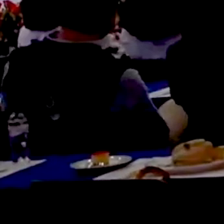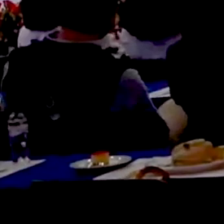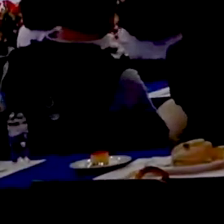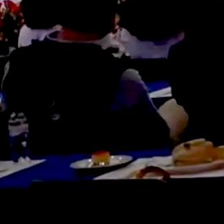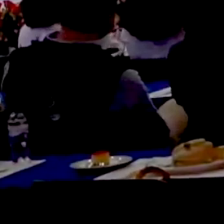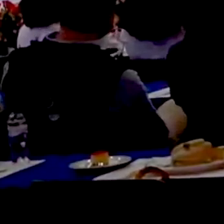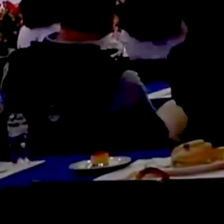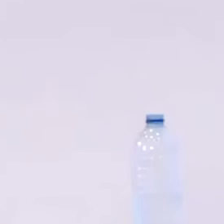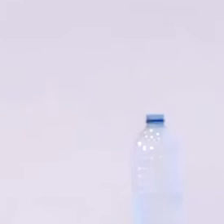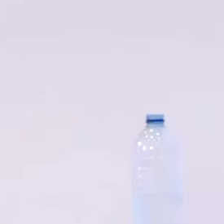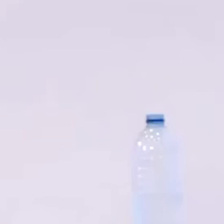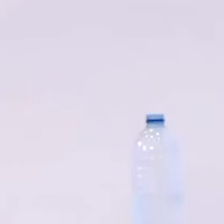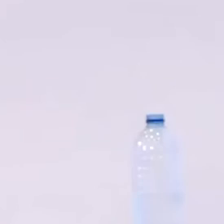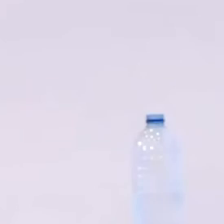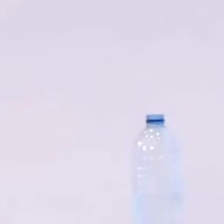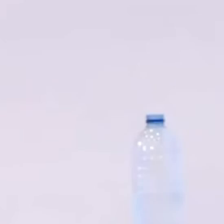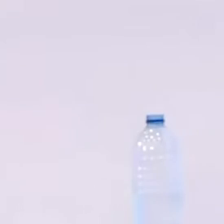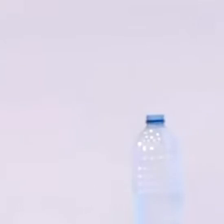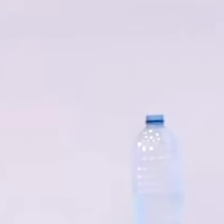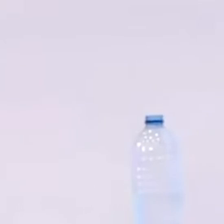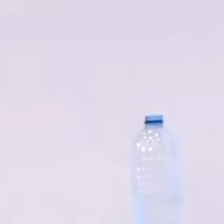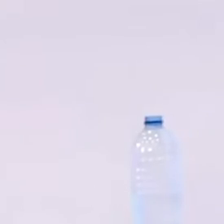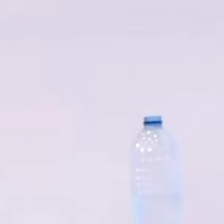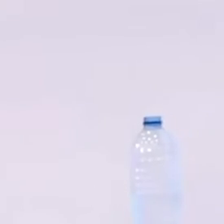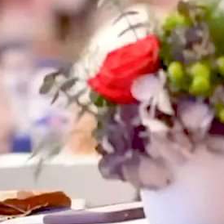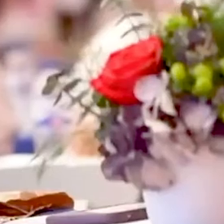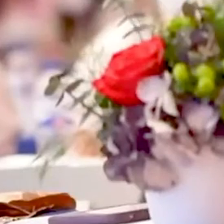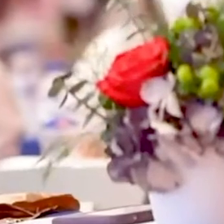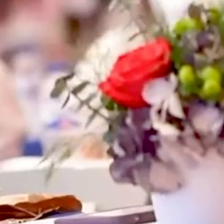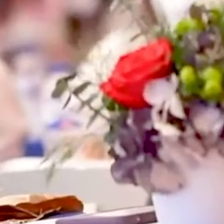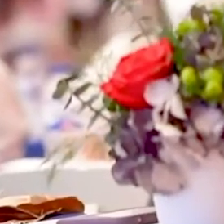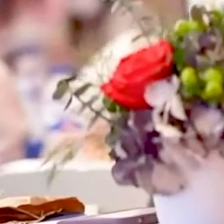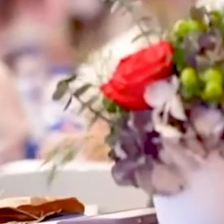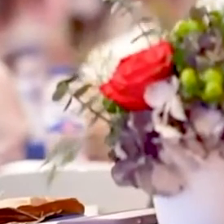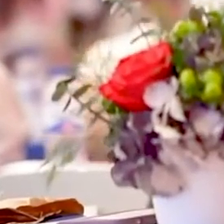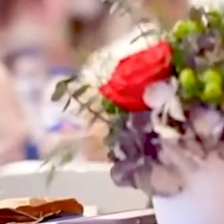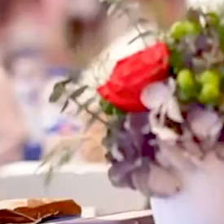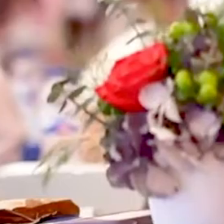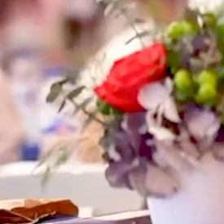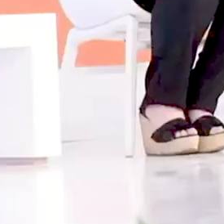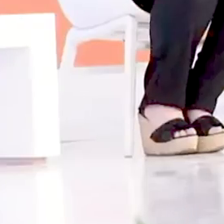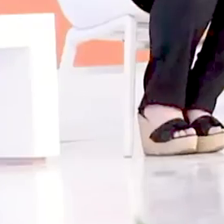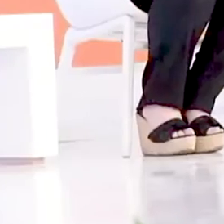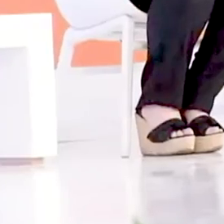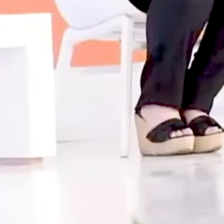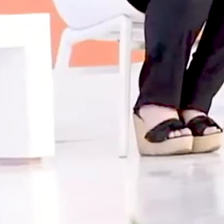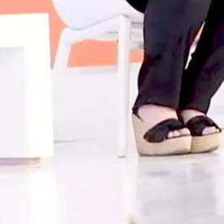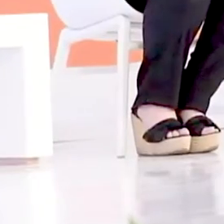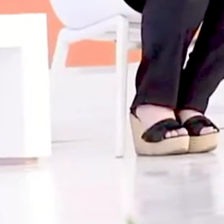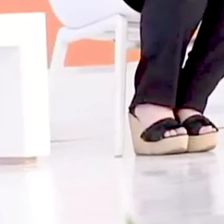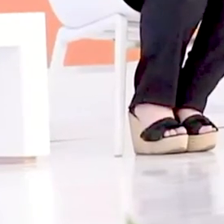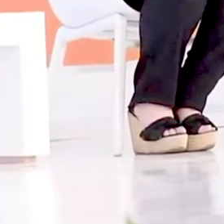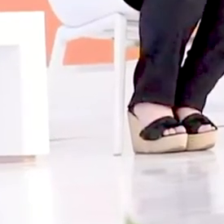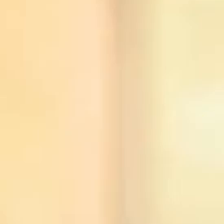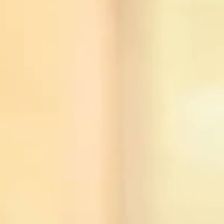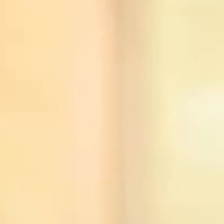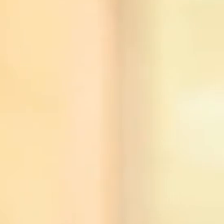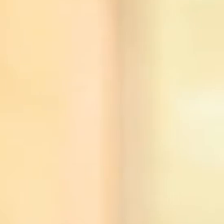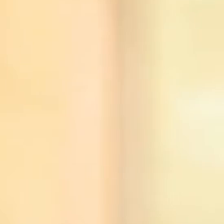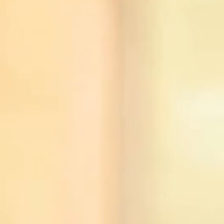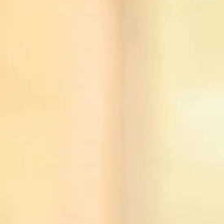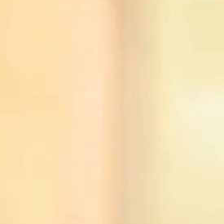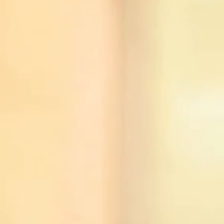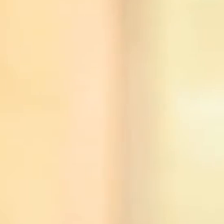todas las dependencias del Ministerio Público con el objetivo de velar por la garantía efectiva de los derechos de las mujeres.